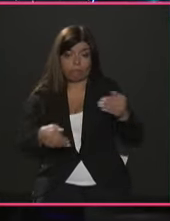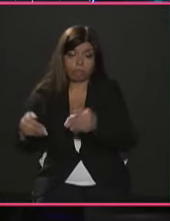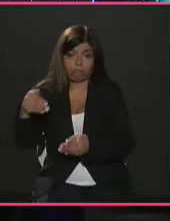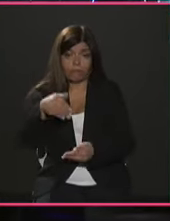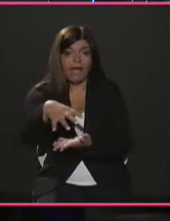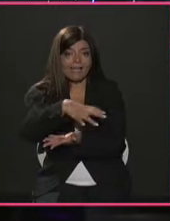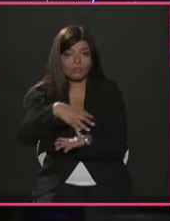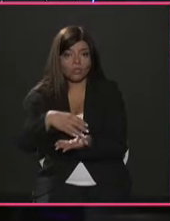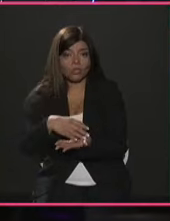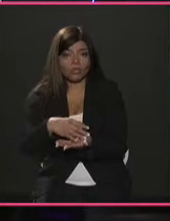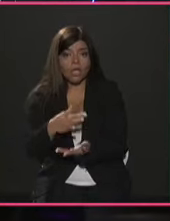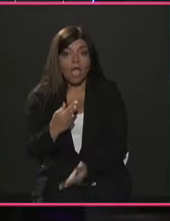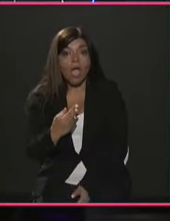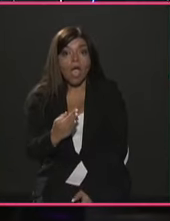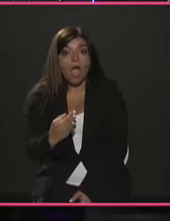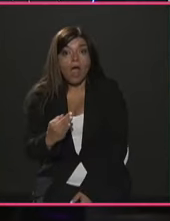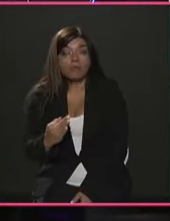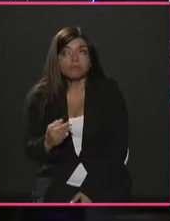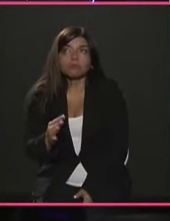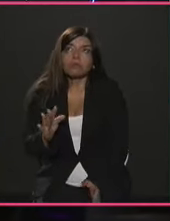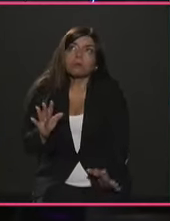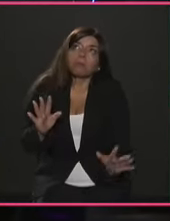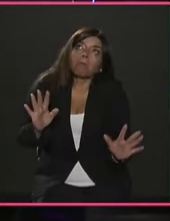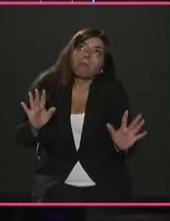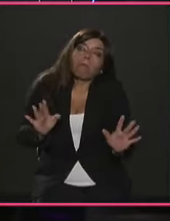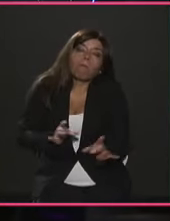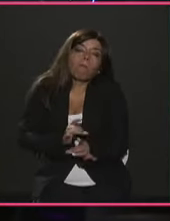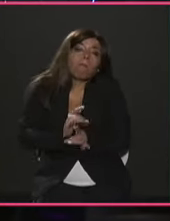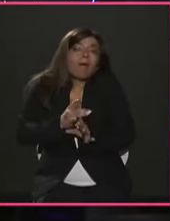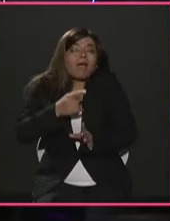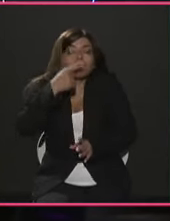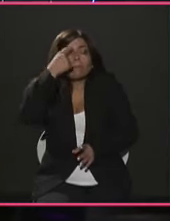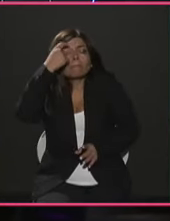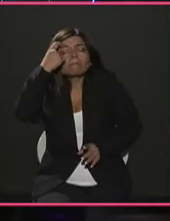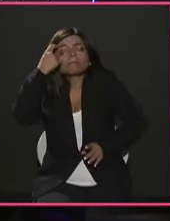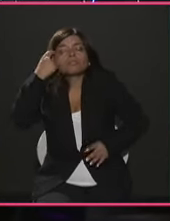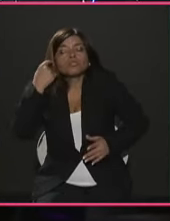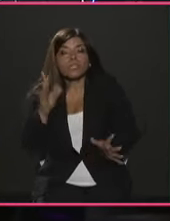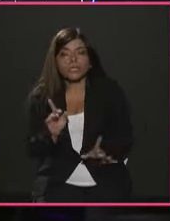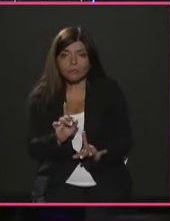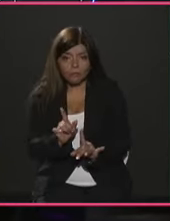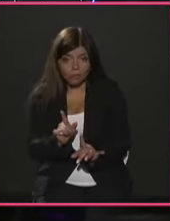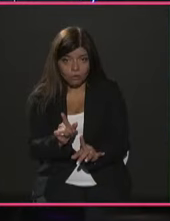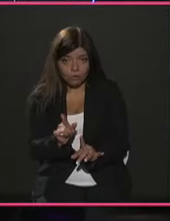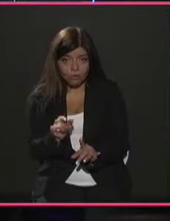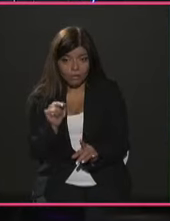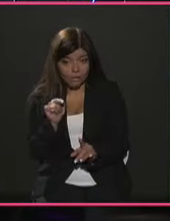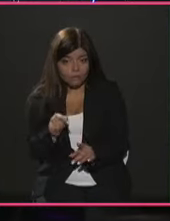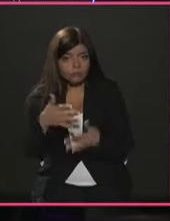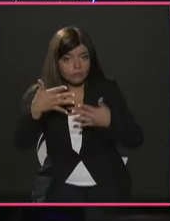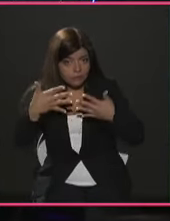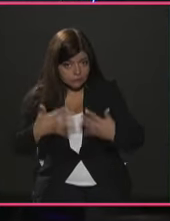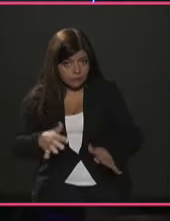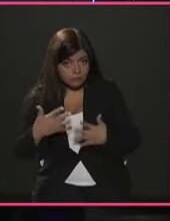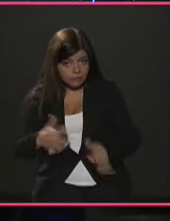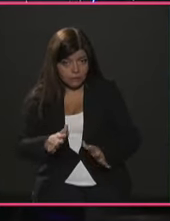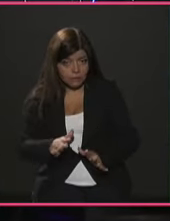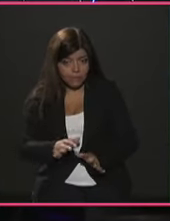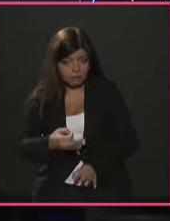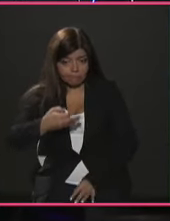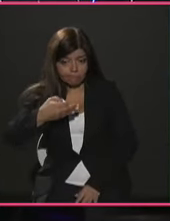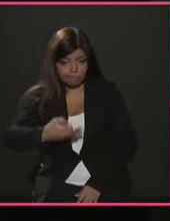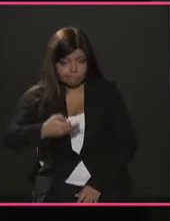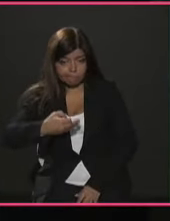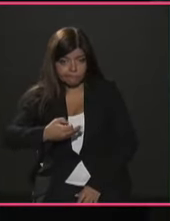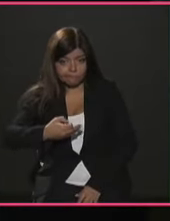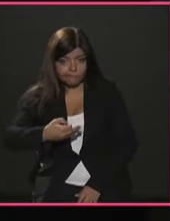este no es un futuro especulativo que alguien pudiera decir mira yo creo que podría ser así Eh Esto